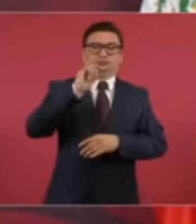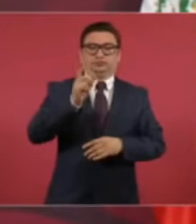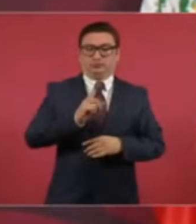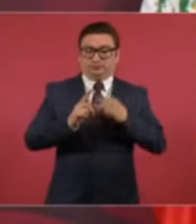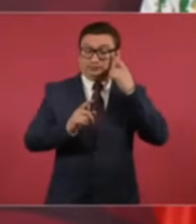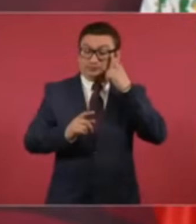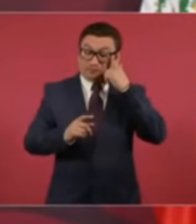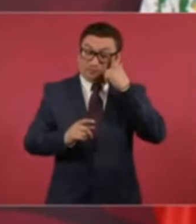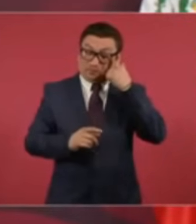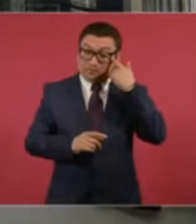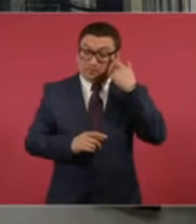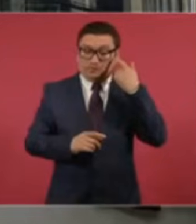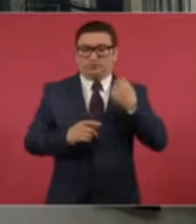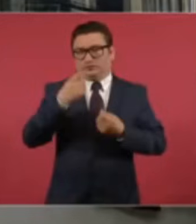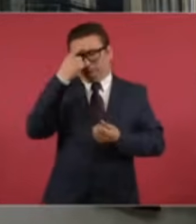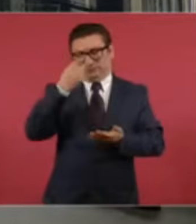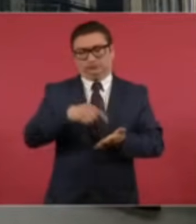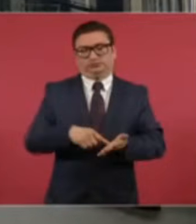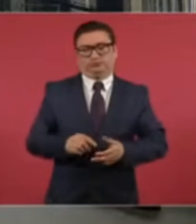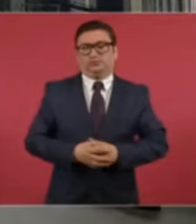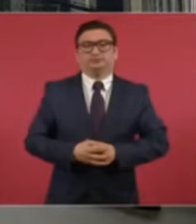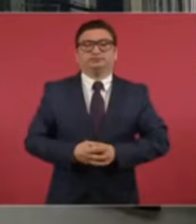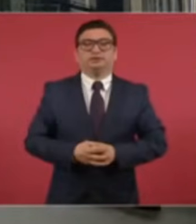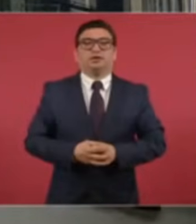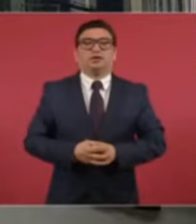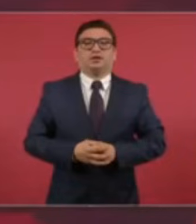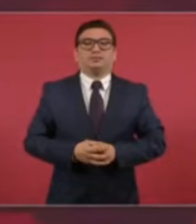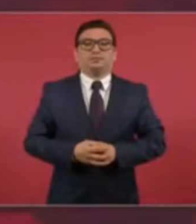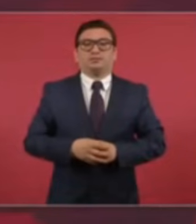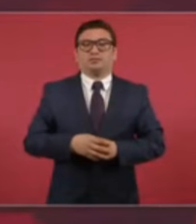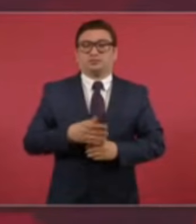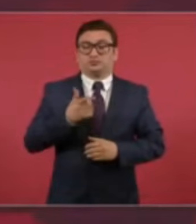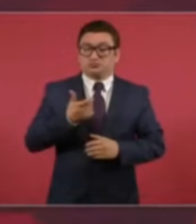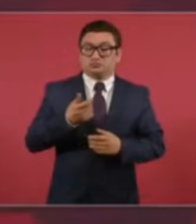creo que se salga de control.